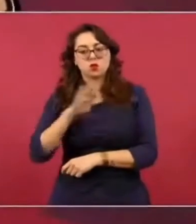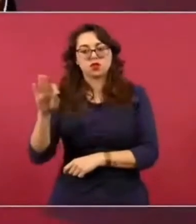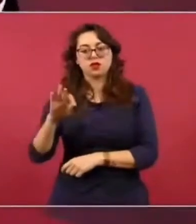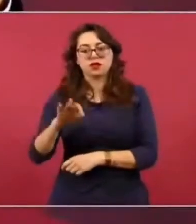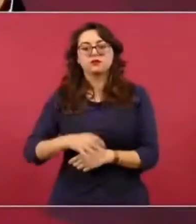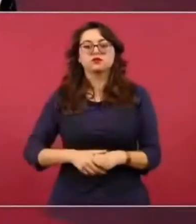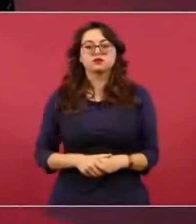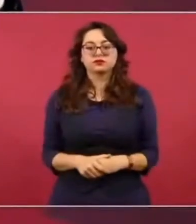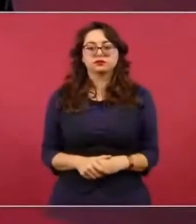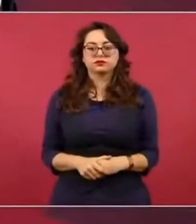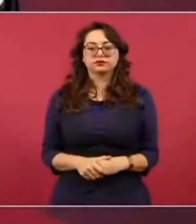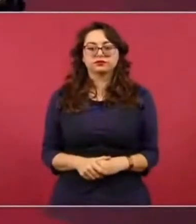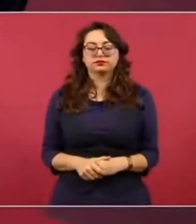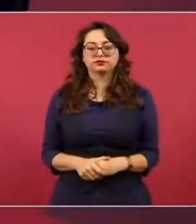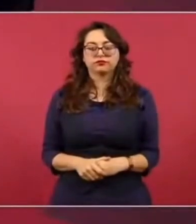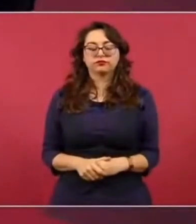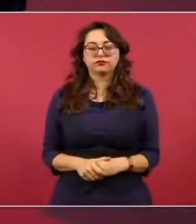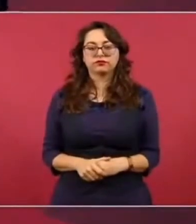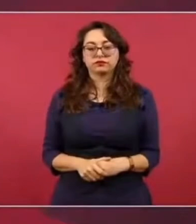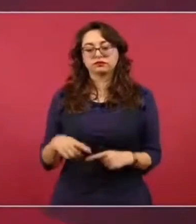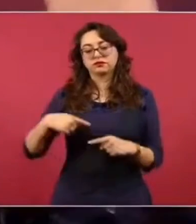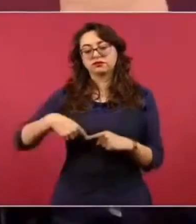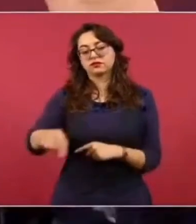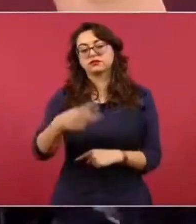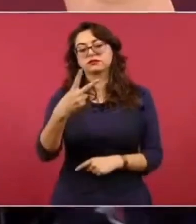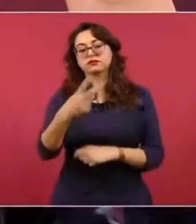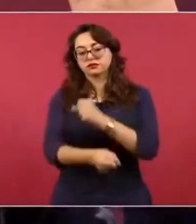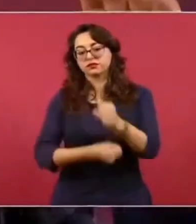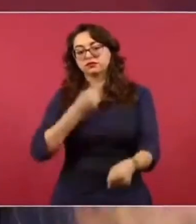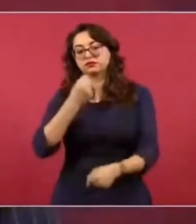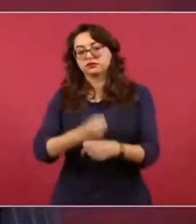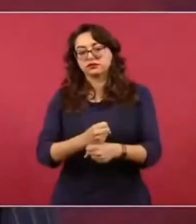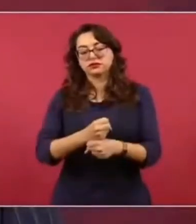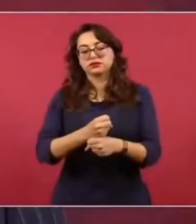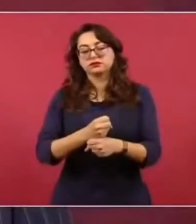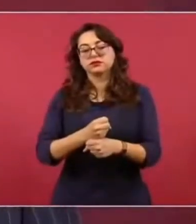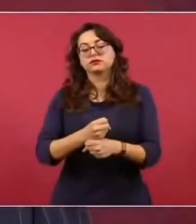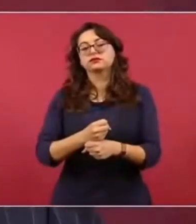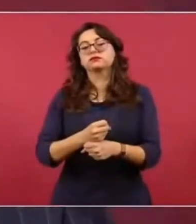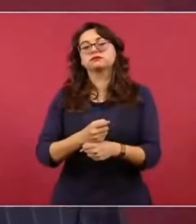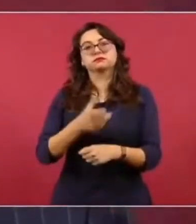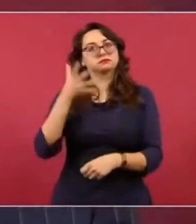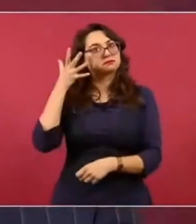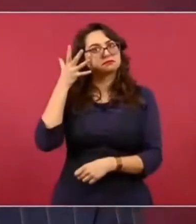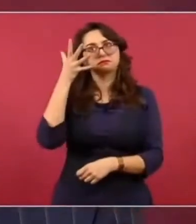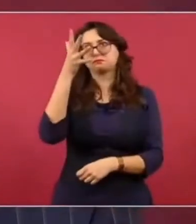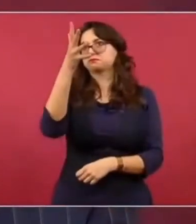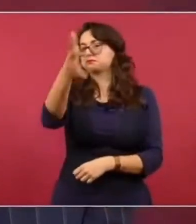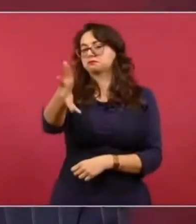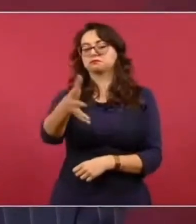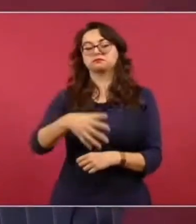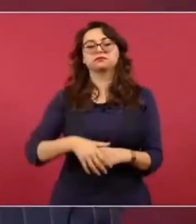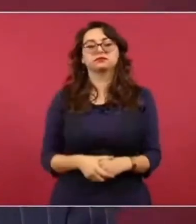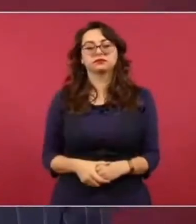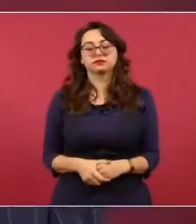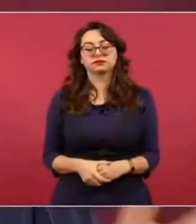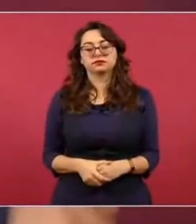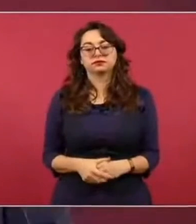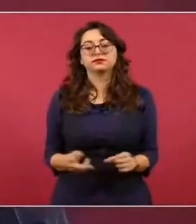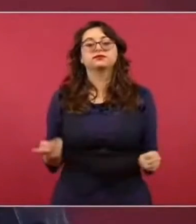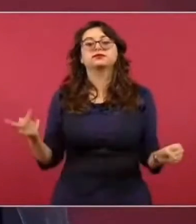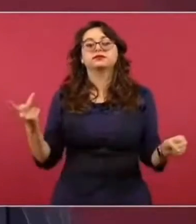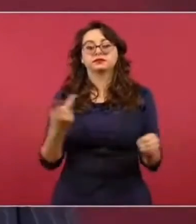Durante el tiempo que vamos a estar nosotros y hacia adelante. Porque la Comisión